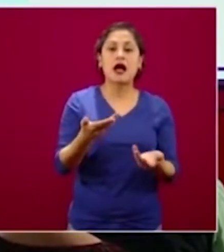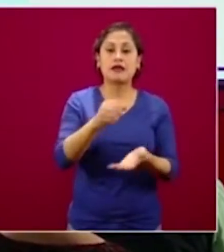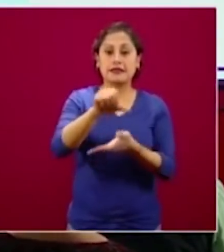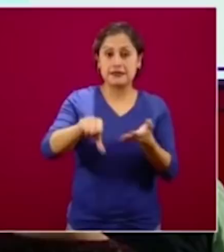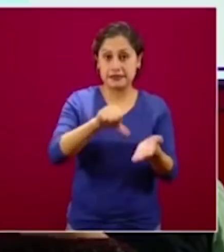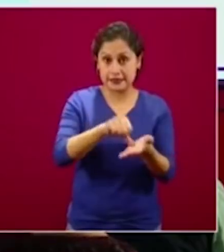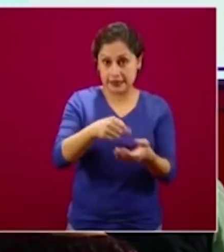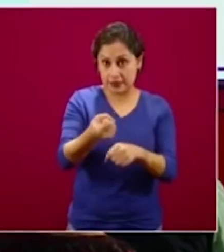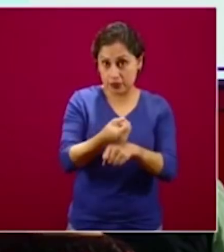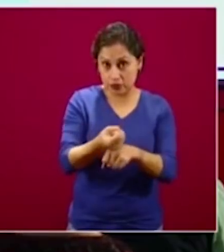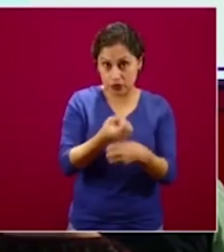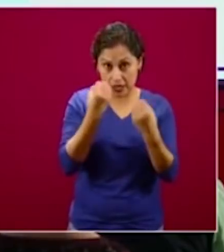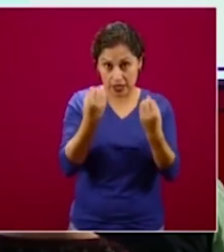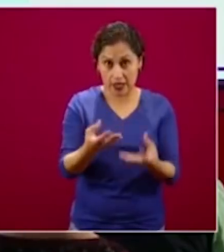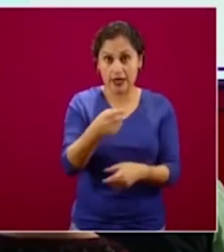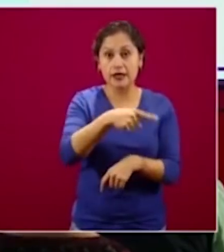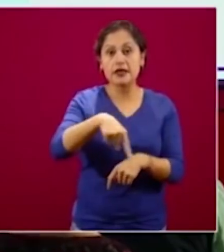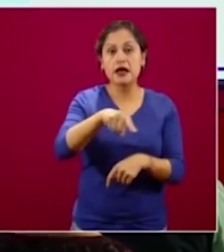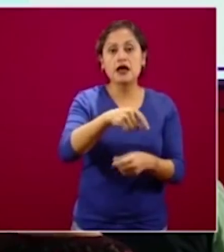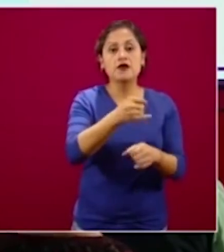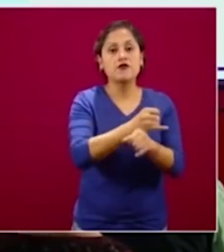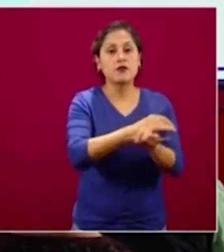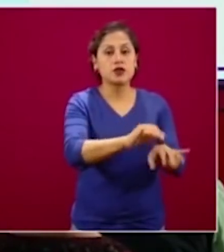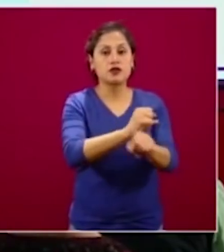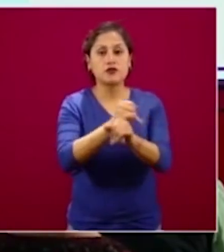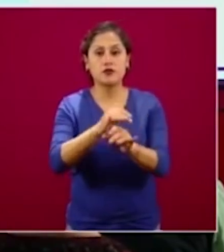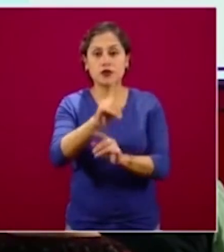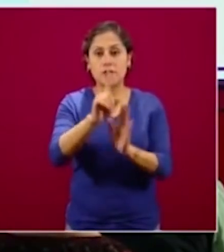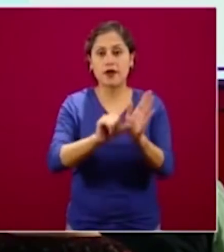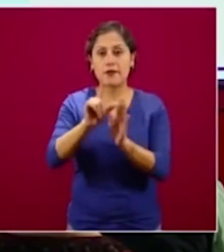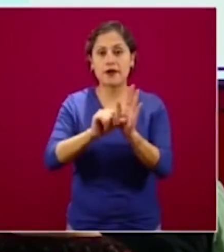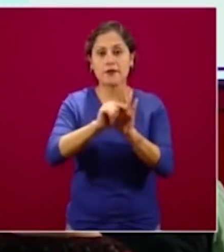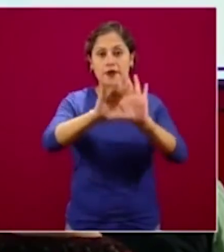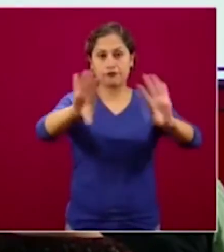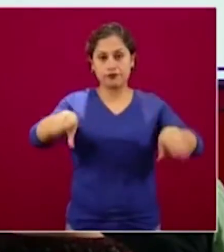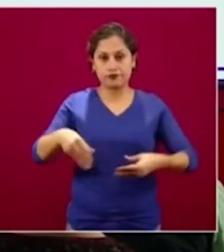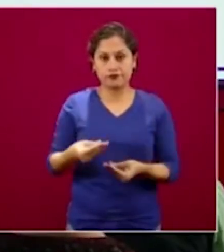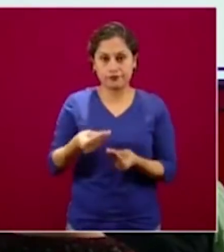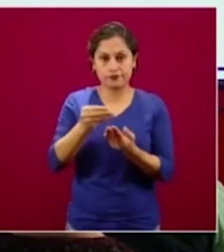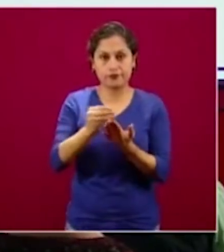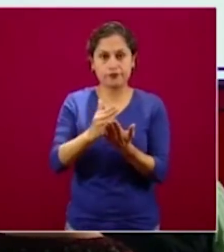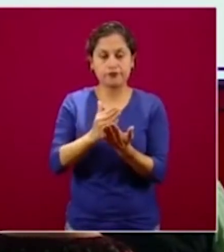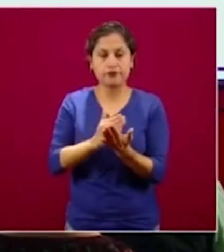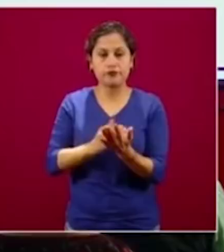nutren de los informes de bancos de sangre. La siguiente, por favor.